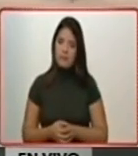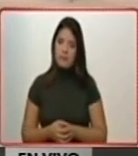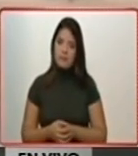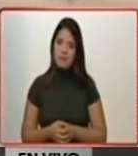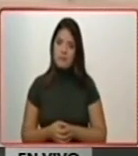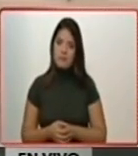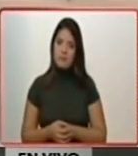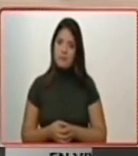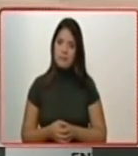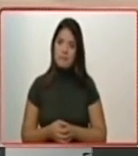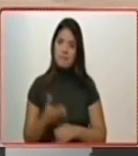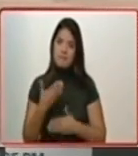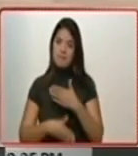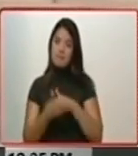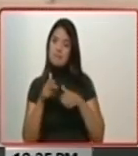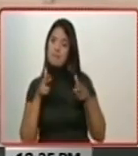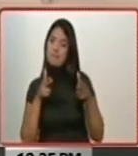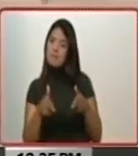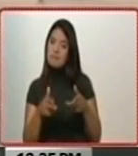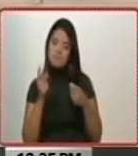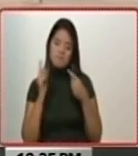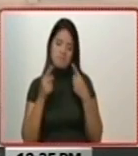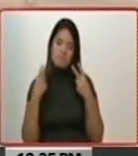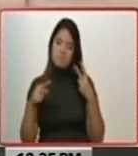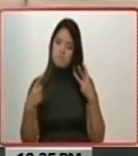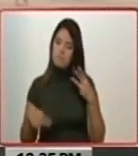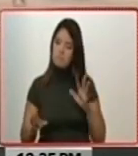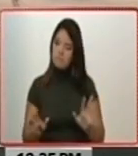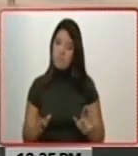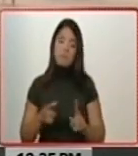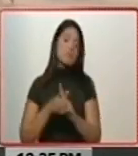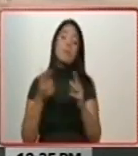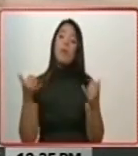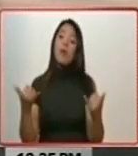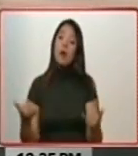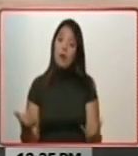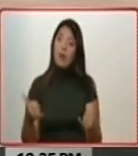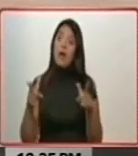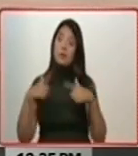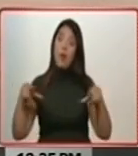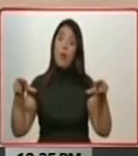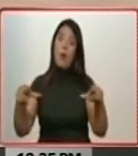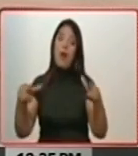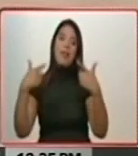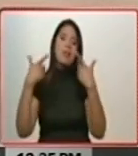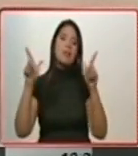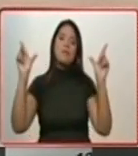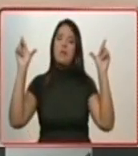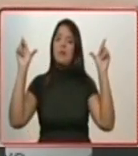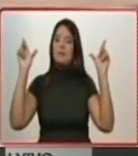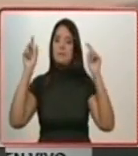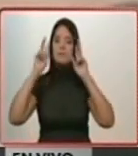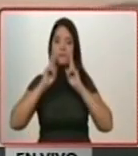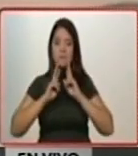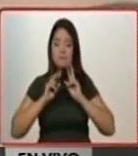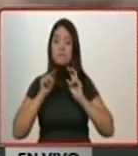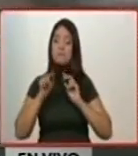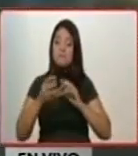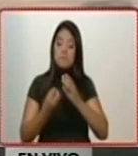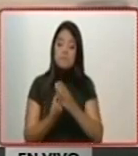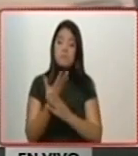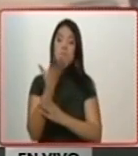el crimen, la delincuencia, etcétera. Hoy esos espacios están liberados y de ahí van a